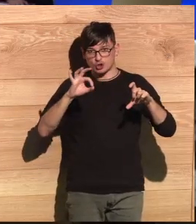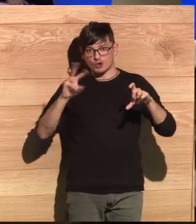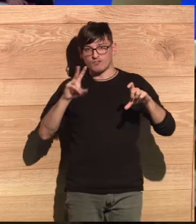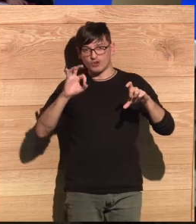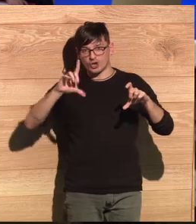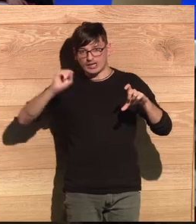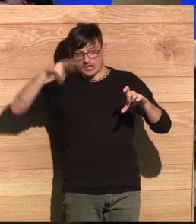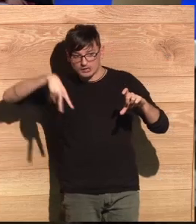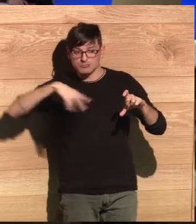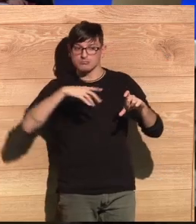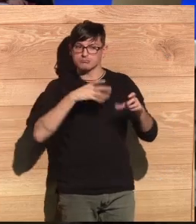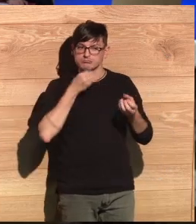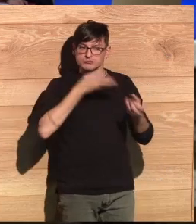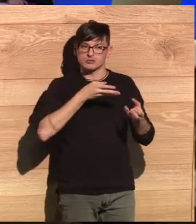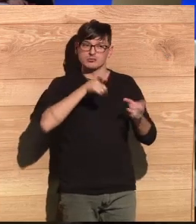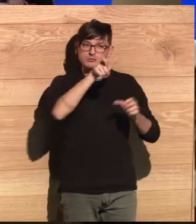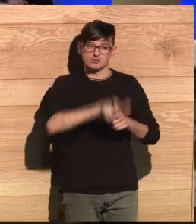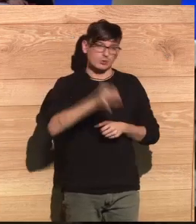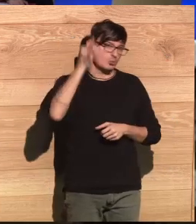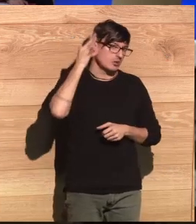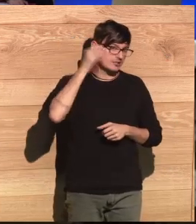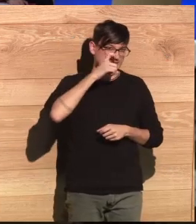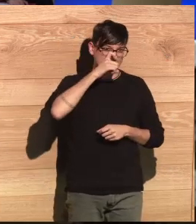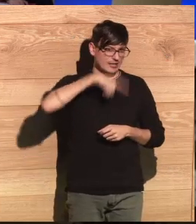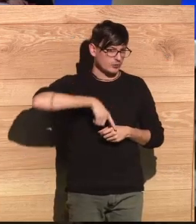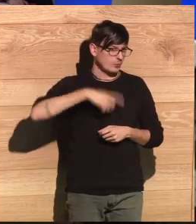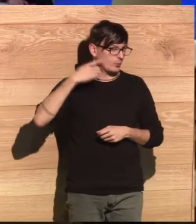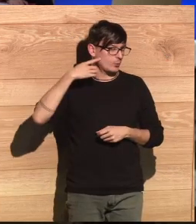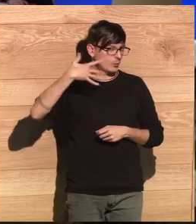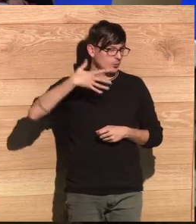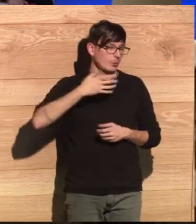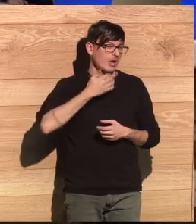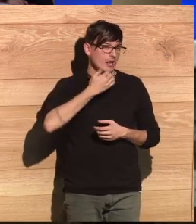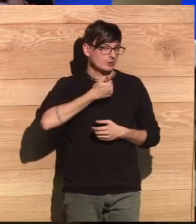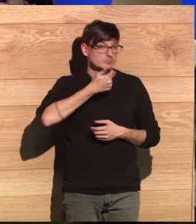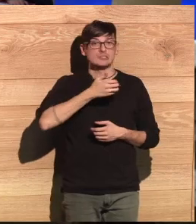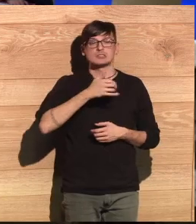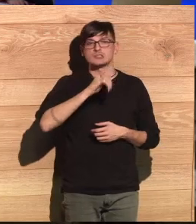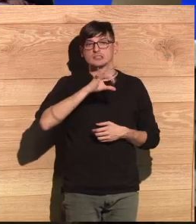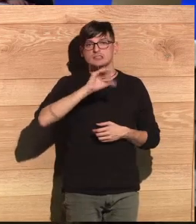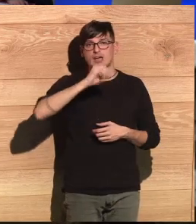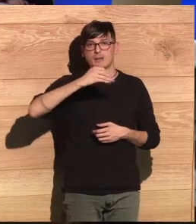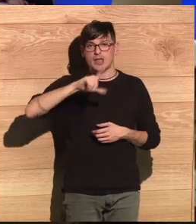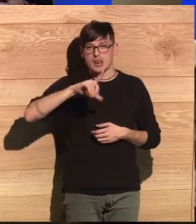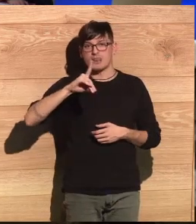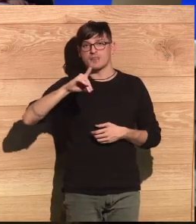la que este año hemos oído hablar un poquito más, pero no lo suficiente. Es Isabel de Braganza.